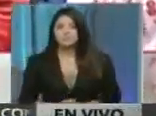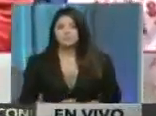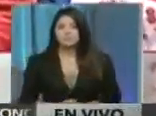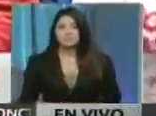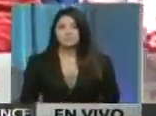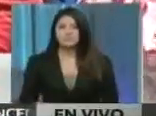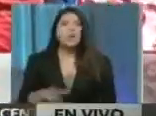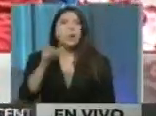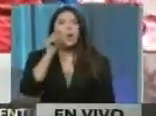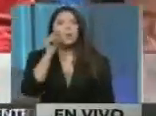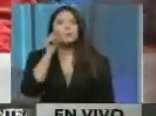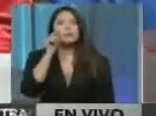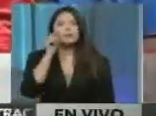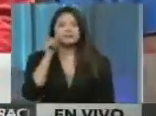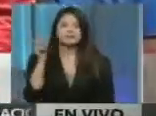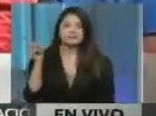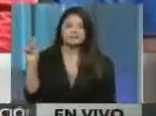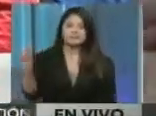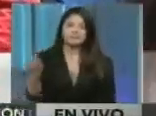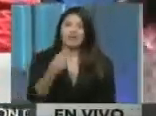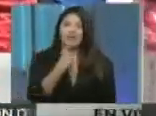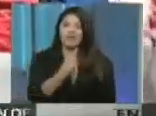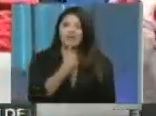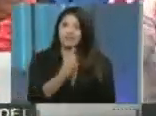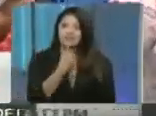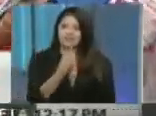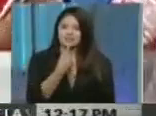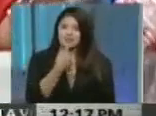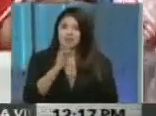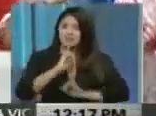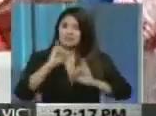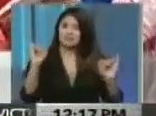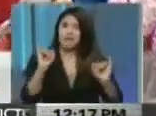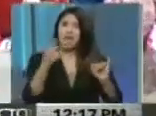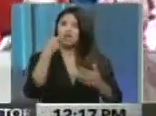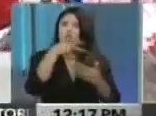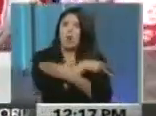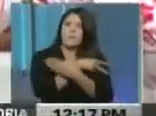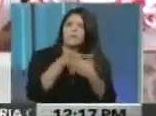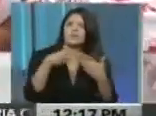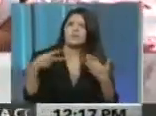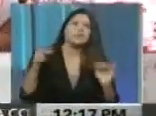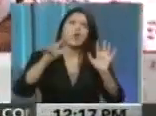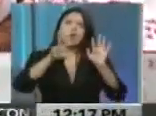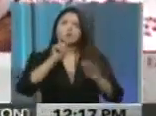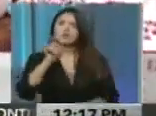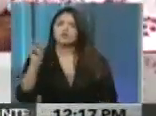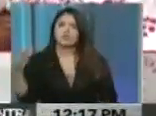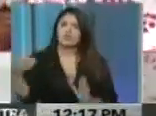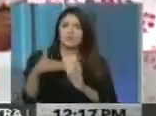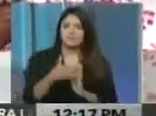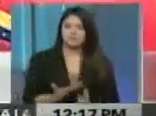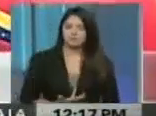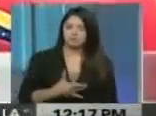BMW a decir que habían recogido 2.800.000 firmas.